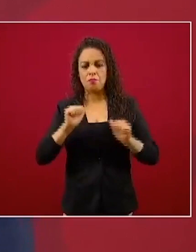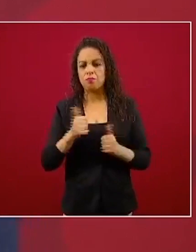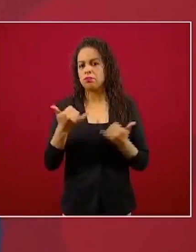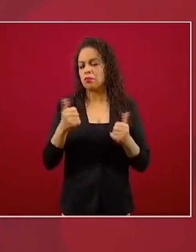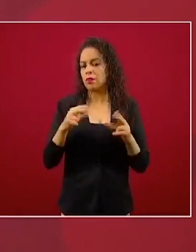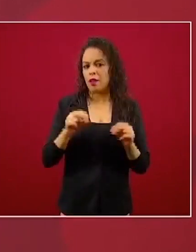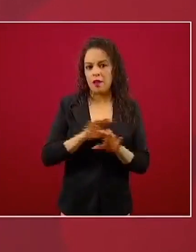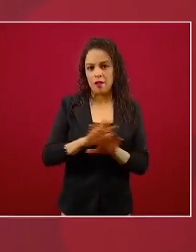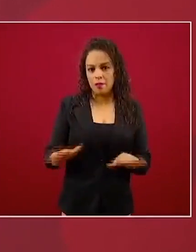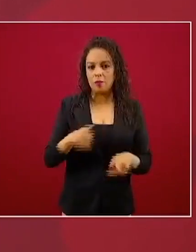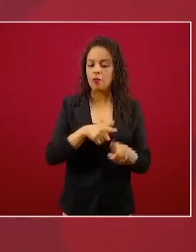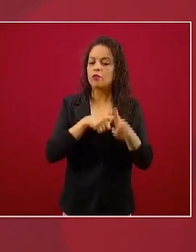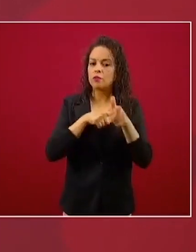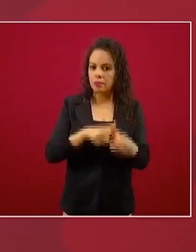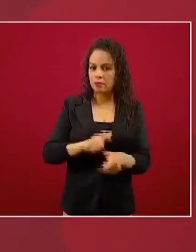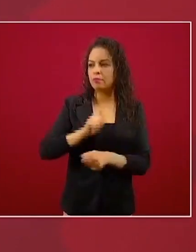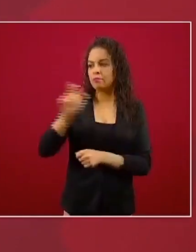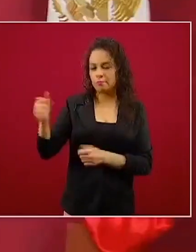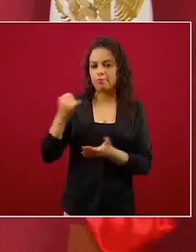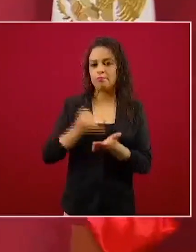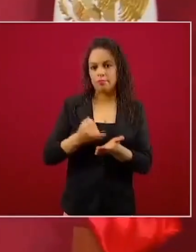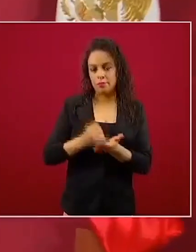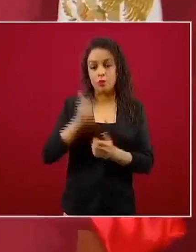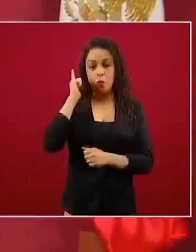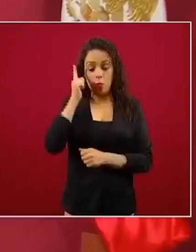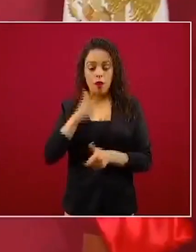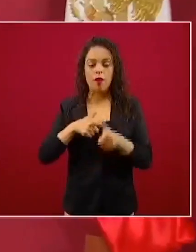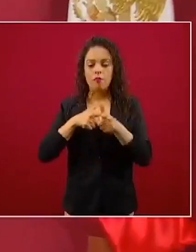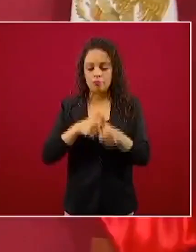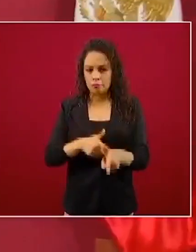Y yo espero que así continuemos.